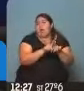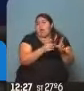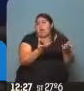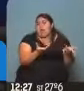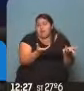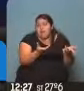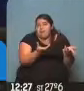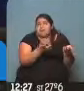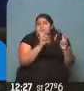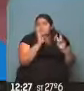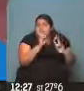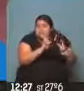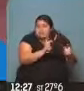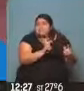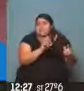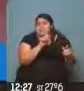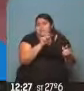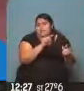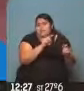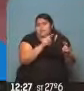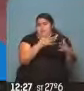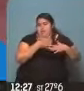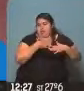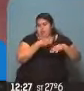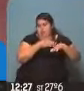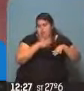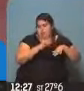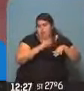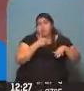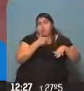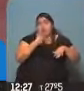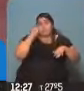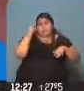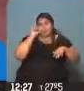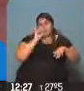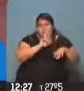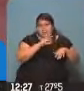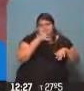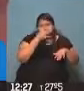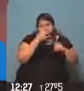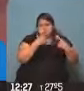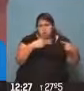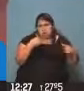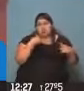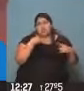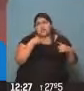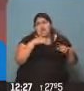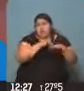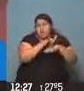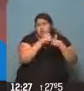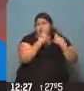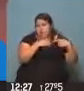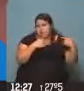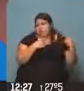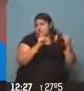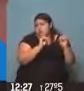a una pericia aeronáutica que no es mi área pero si por experiencia digo por haber ido a buscar objetos aviones bueno este